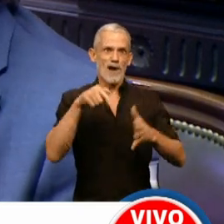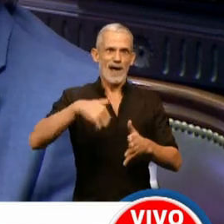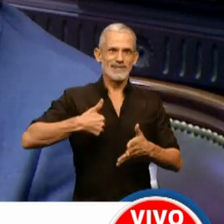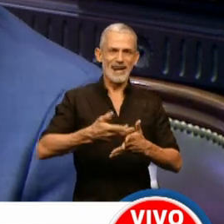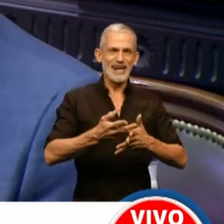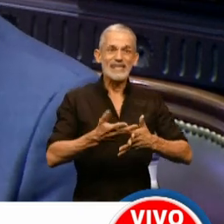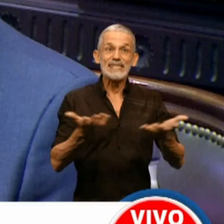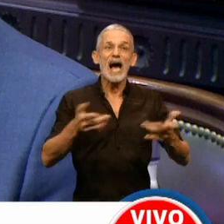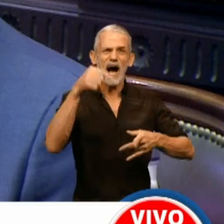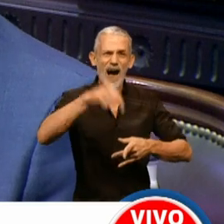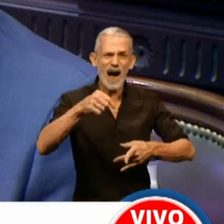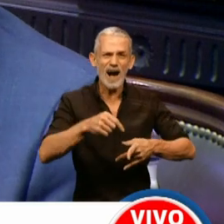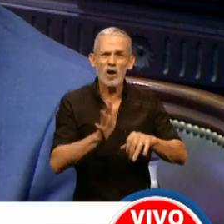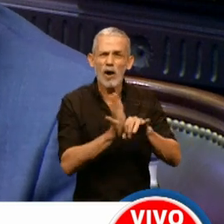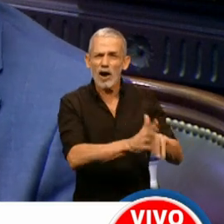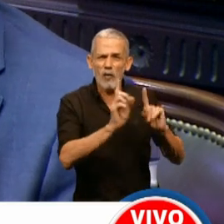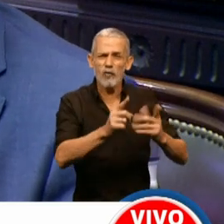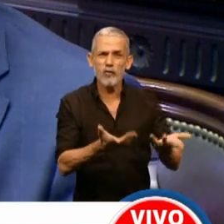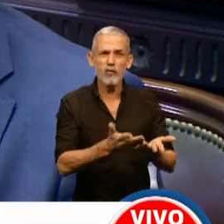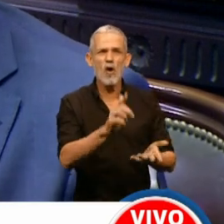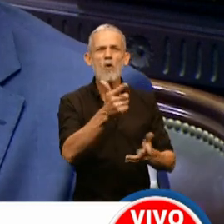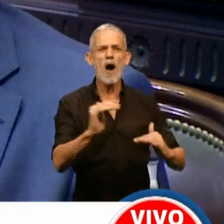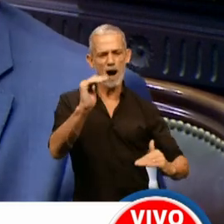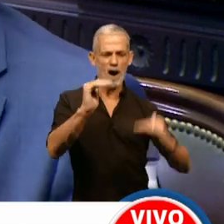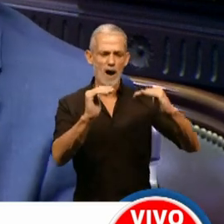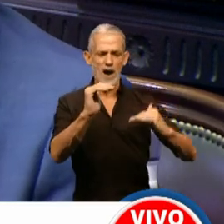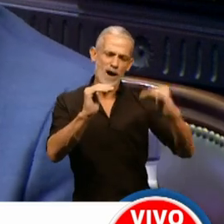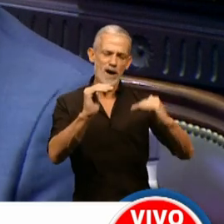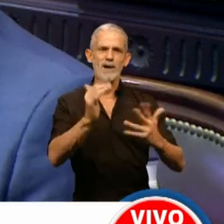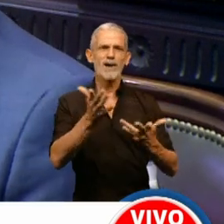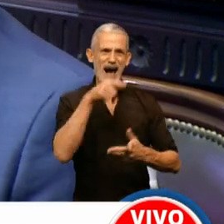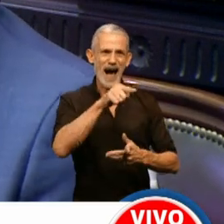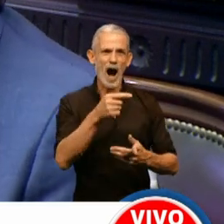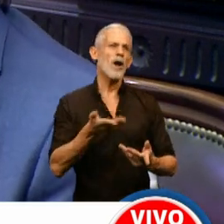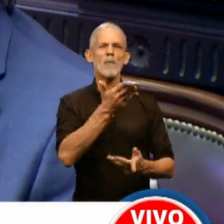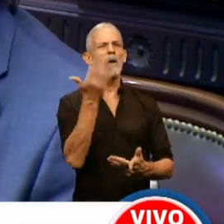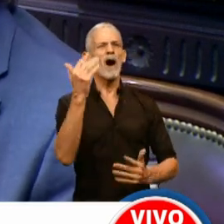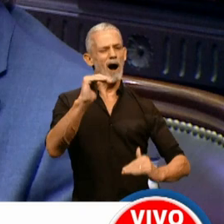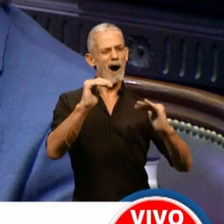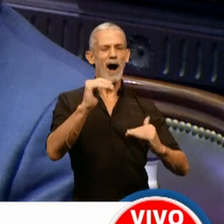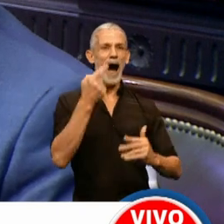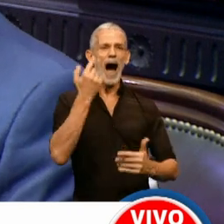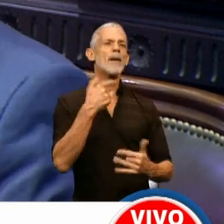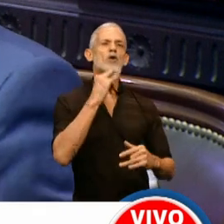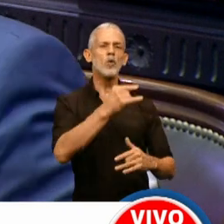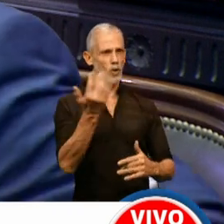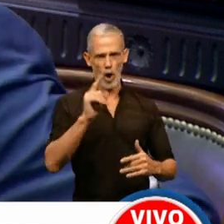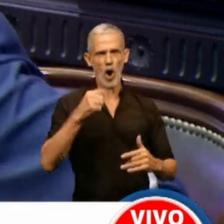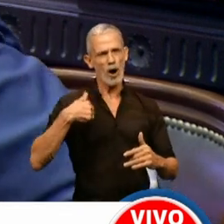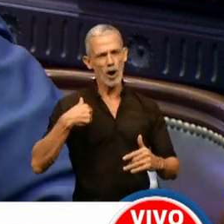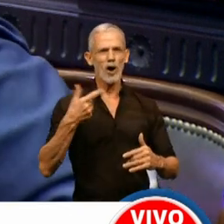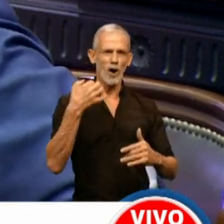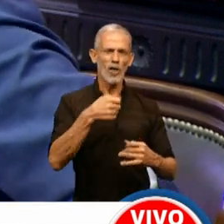y no le podemos a quienes no tienen igualdad de condiciones pedirle meritocracia para acceder al puestos de